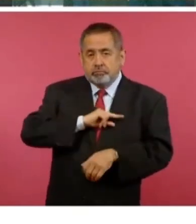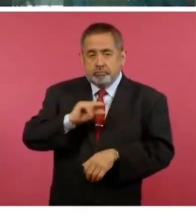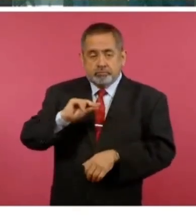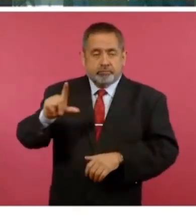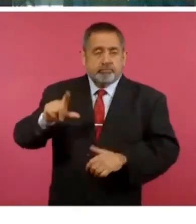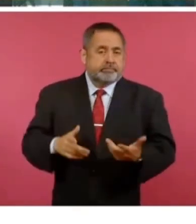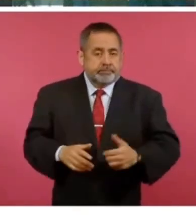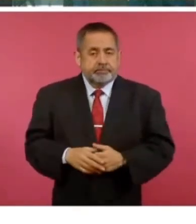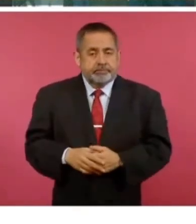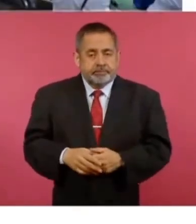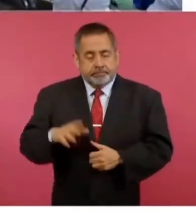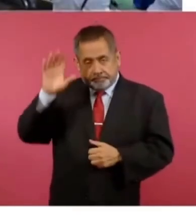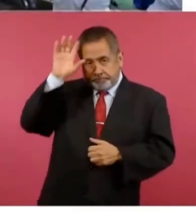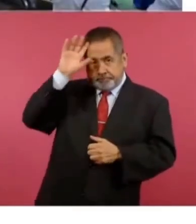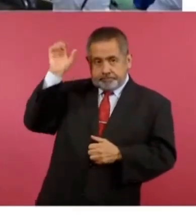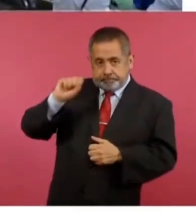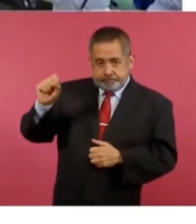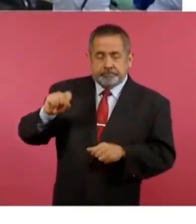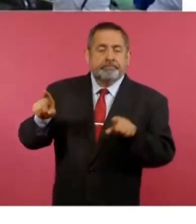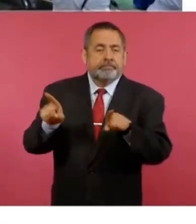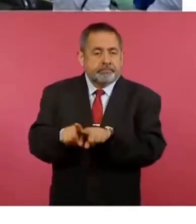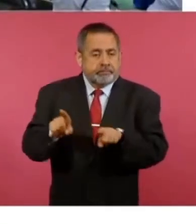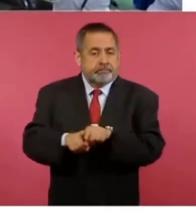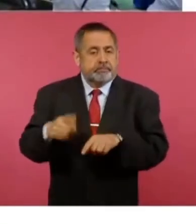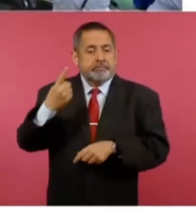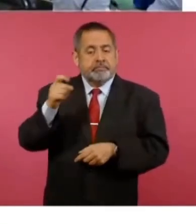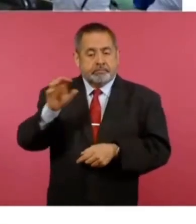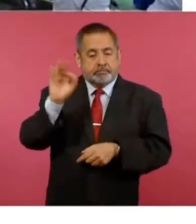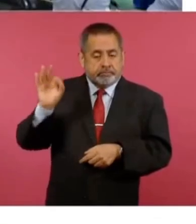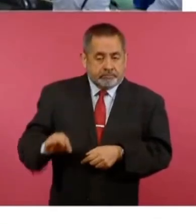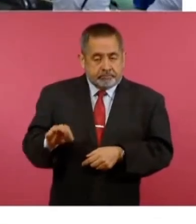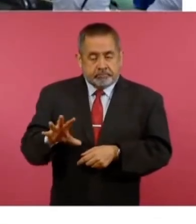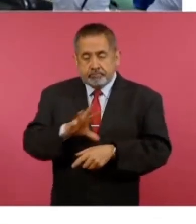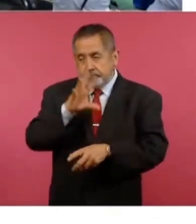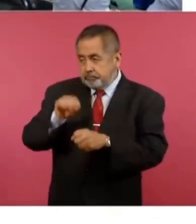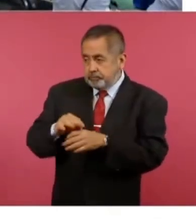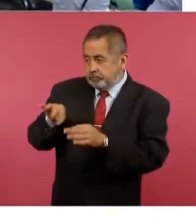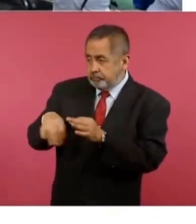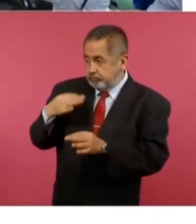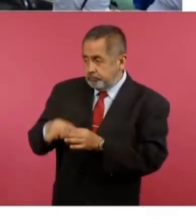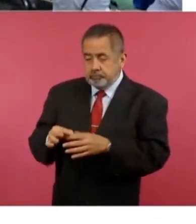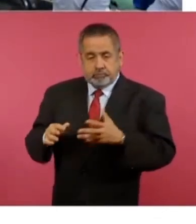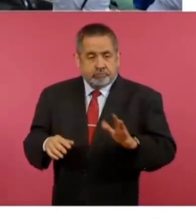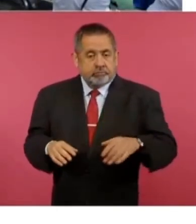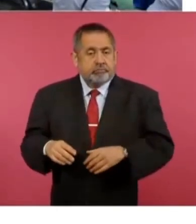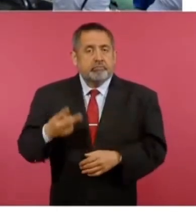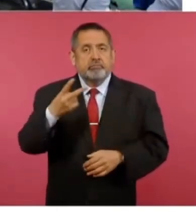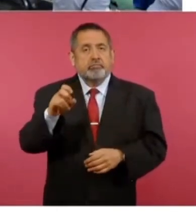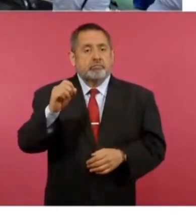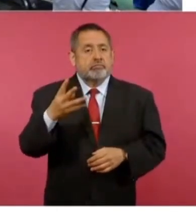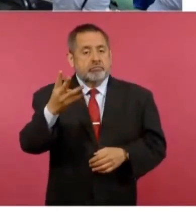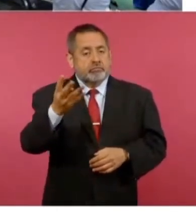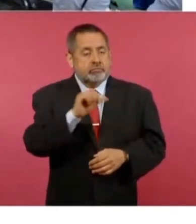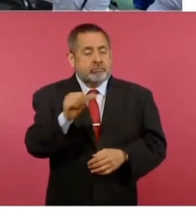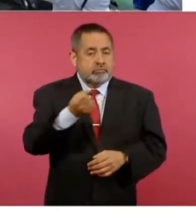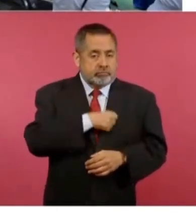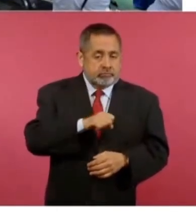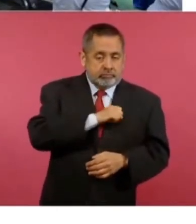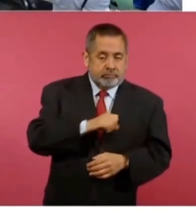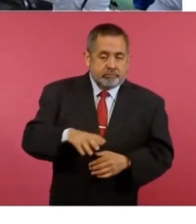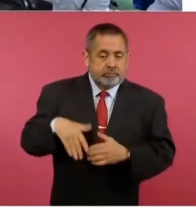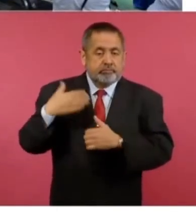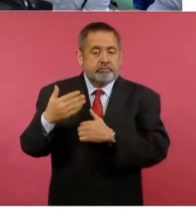En el caso de Morelos también están instalados el 100% de los comités de 204 centros de salud. Para